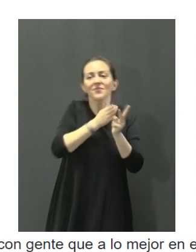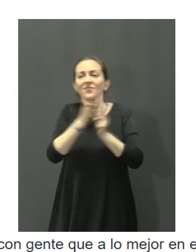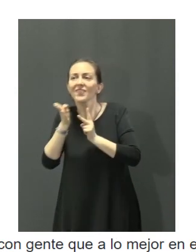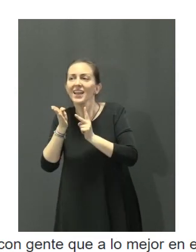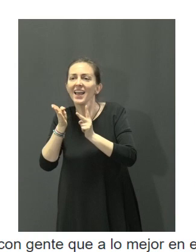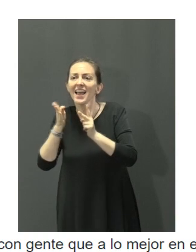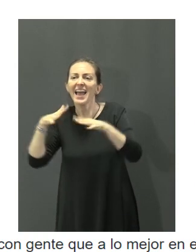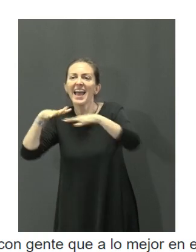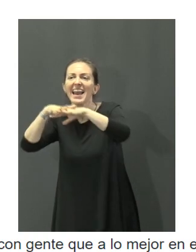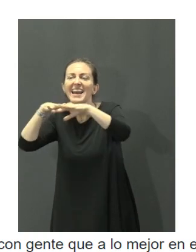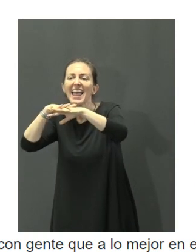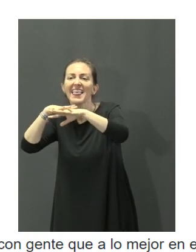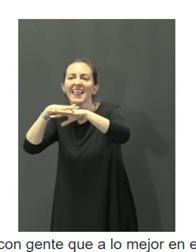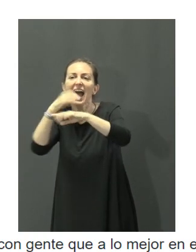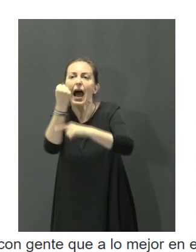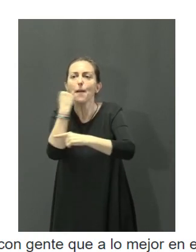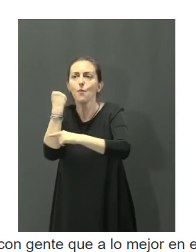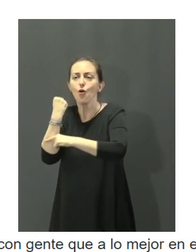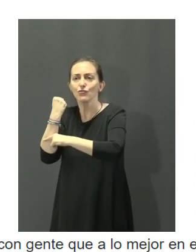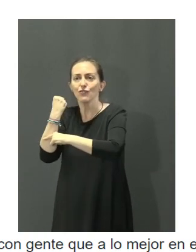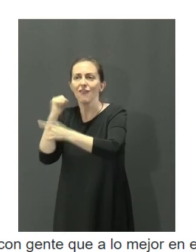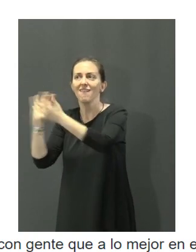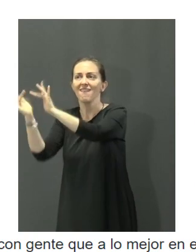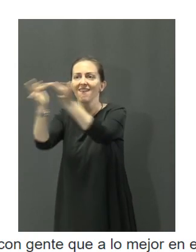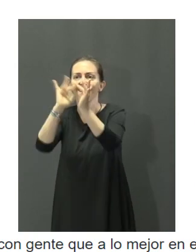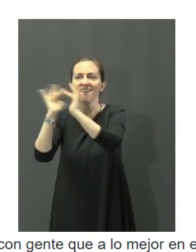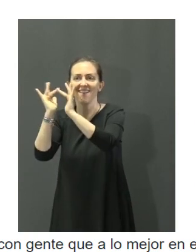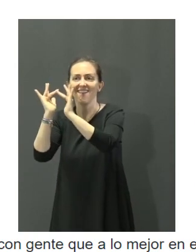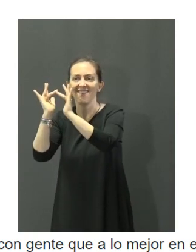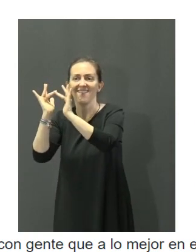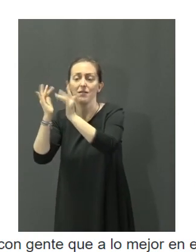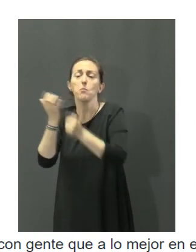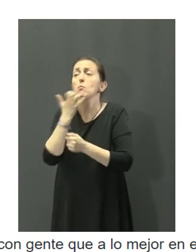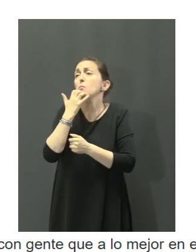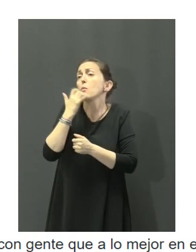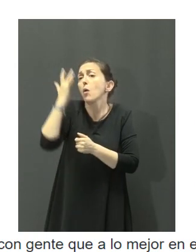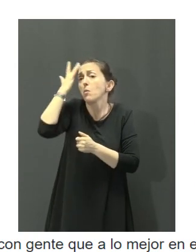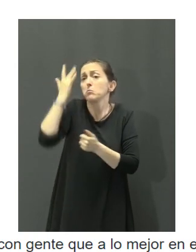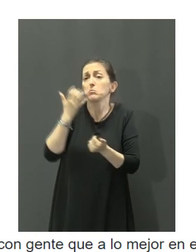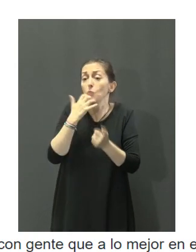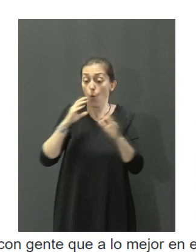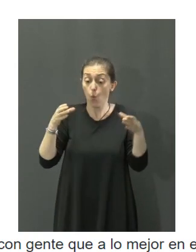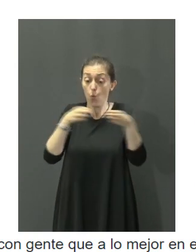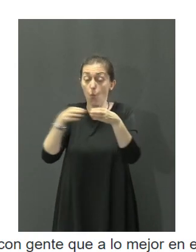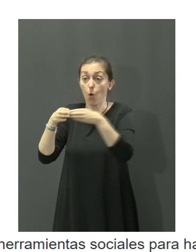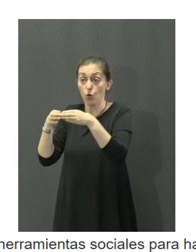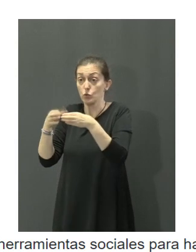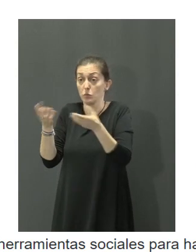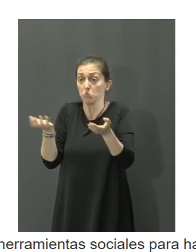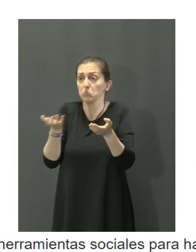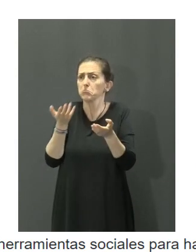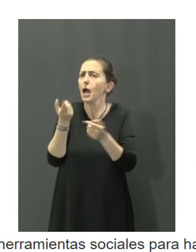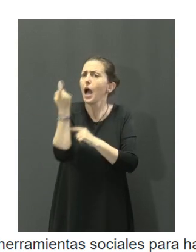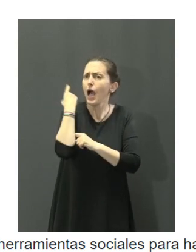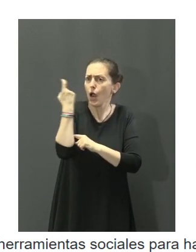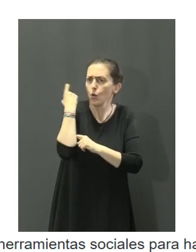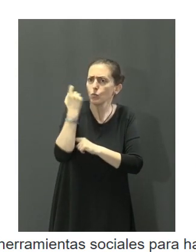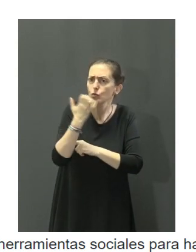establecer una red de apoyo en torno a ese videojuego. Por ejemplo, hay muchos grupos de